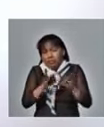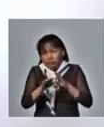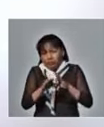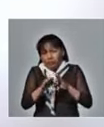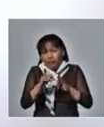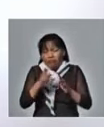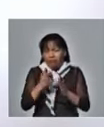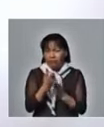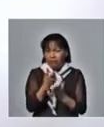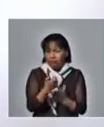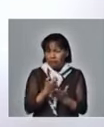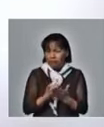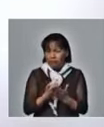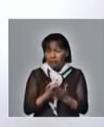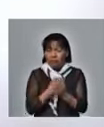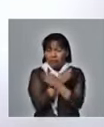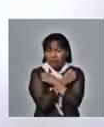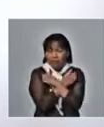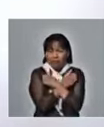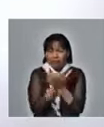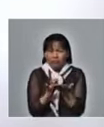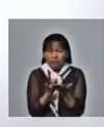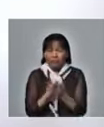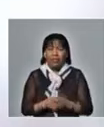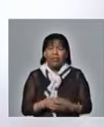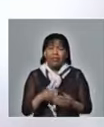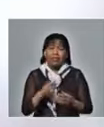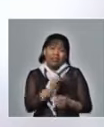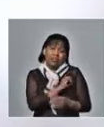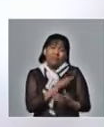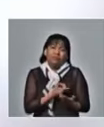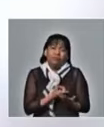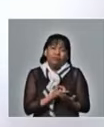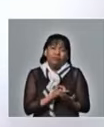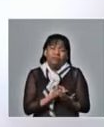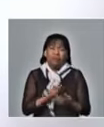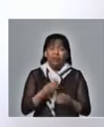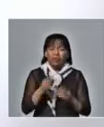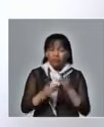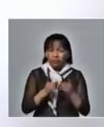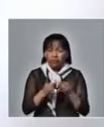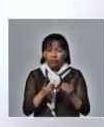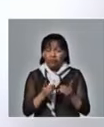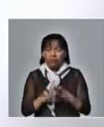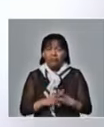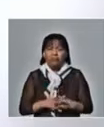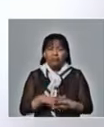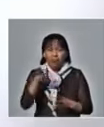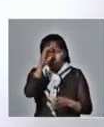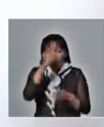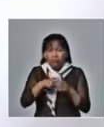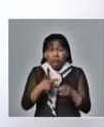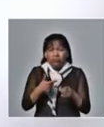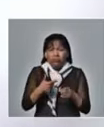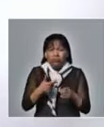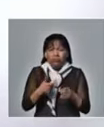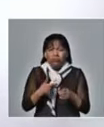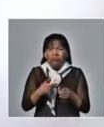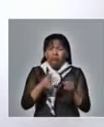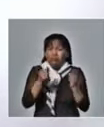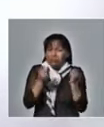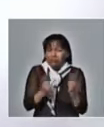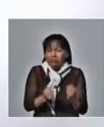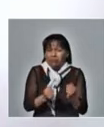ingreso, reclama educación, reclama salud, reclama deporte, reclama de cultura. Reclama